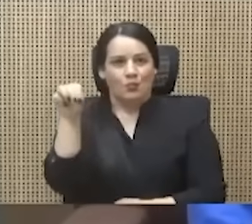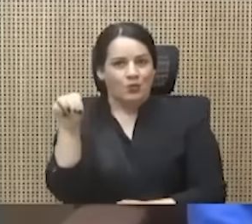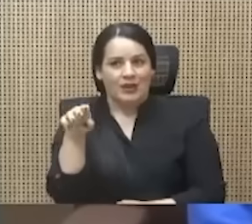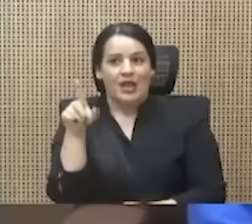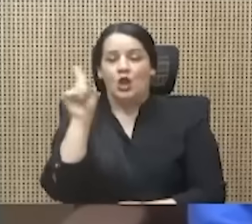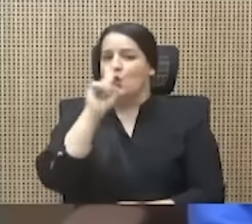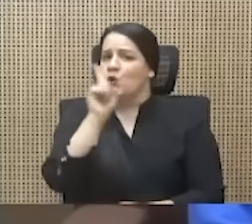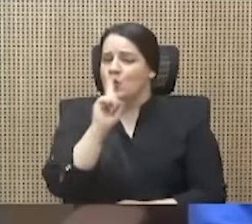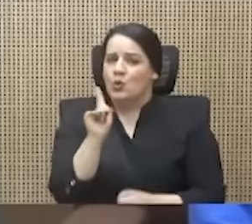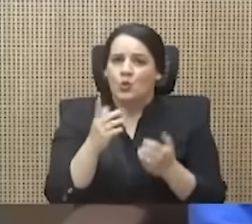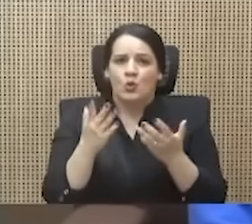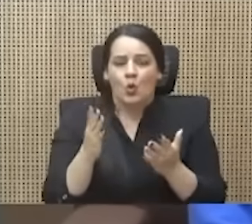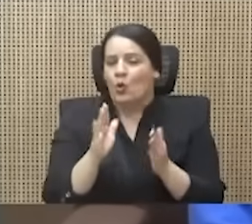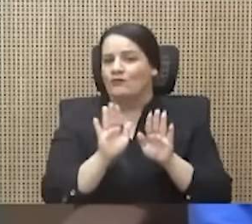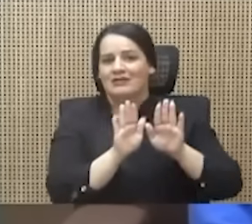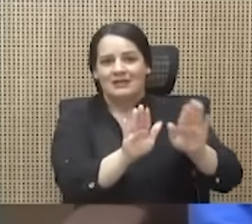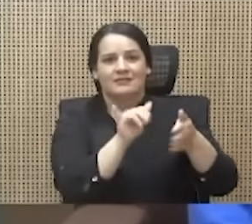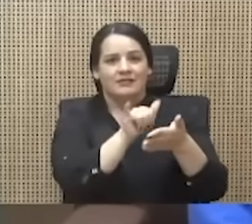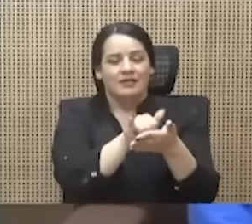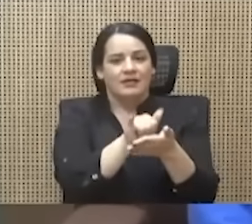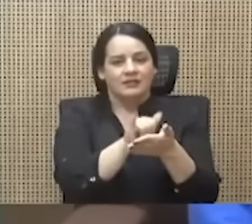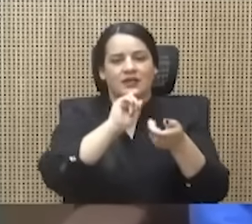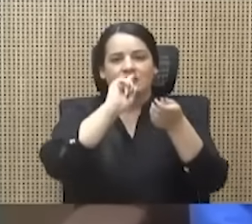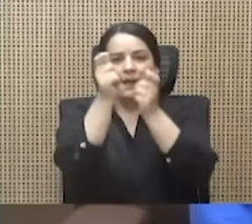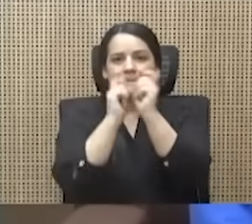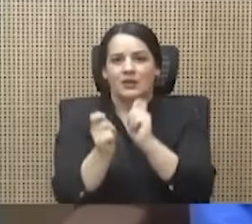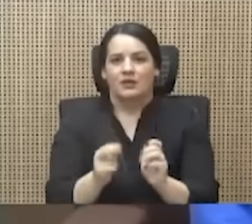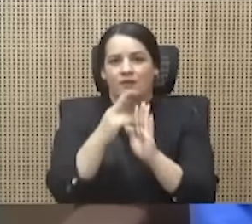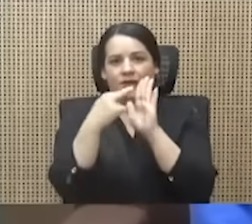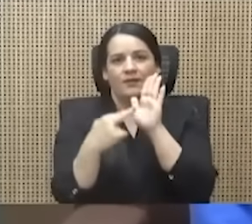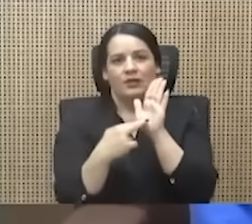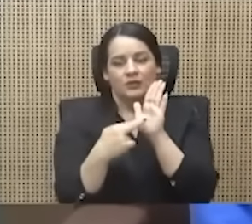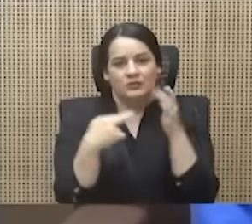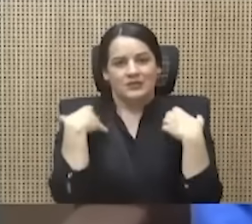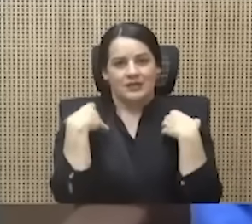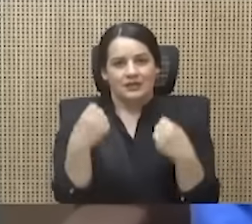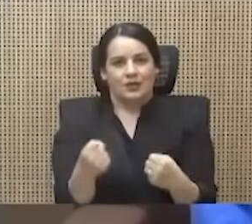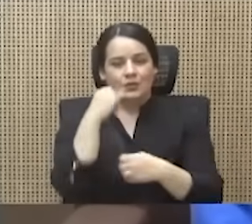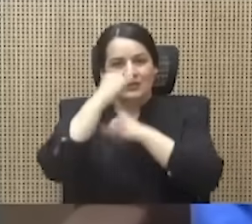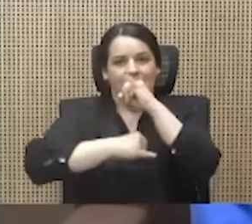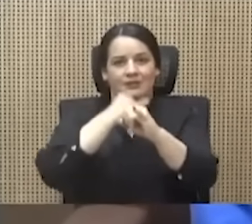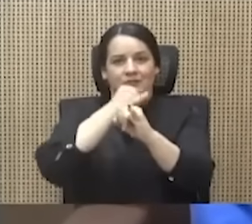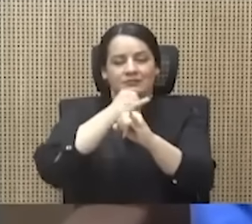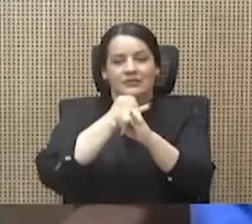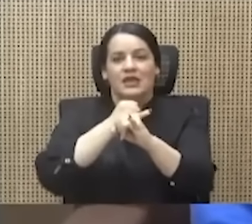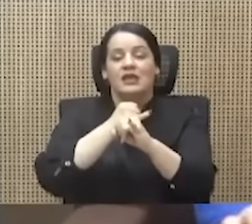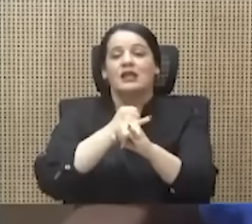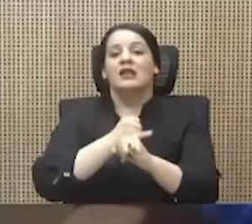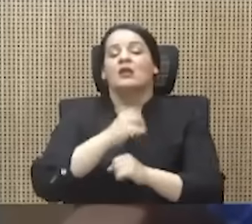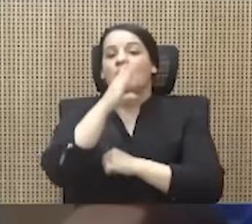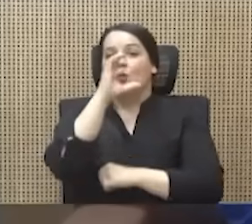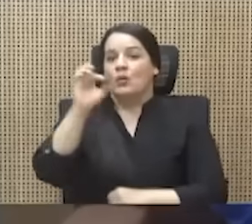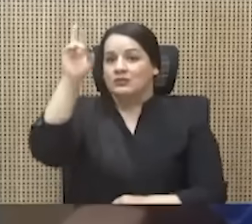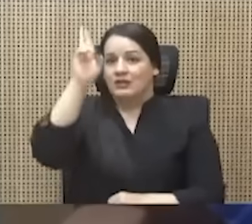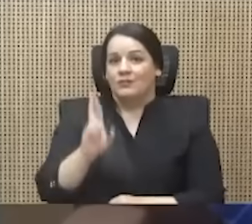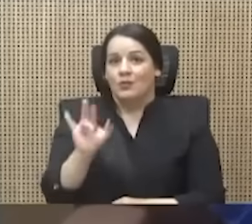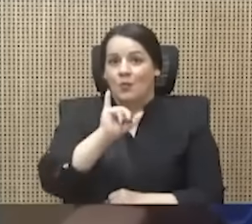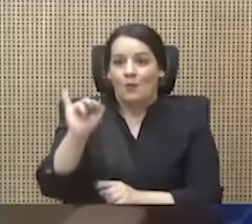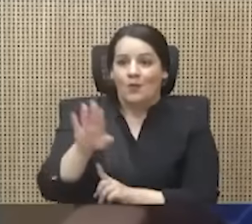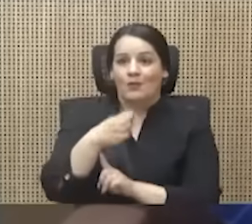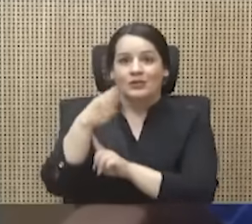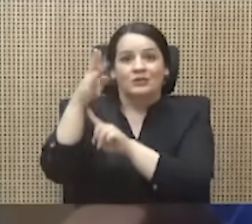y rechace categóricamente estas enmiendas al Reglamento Sanitario Internacional. El Estado de Costa Rica, como abanderado histórico